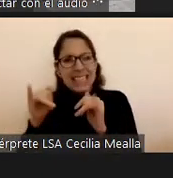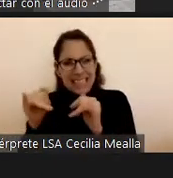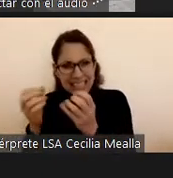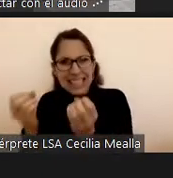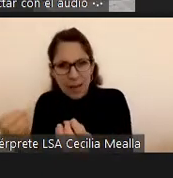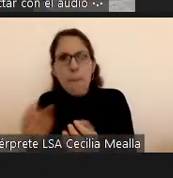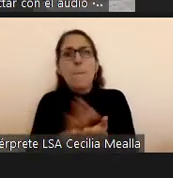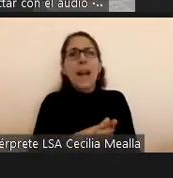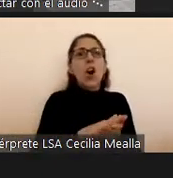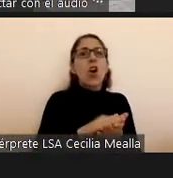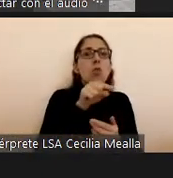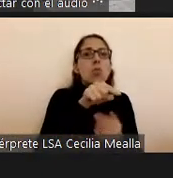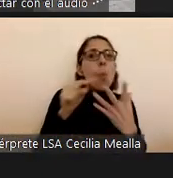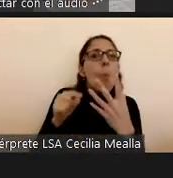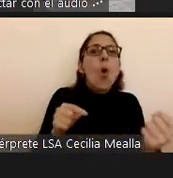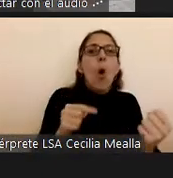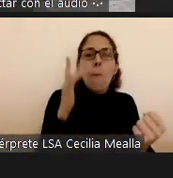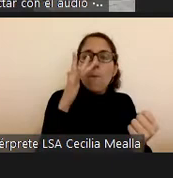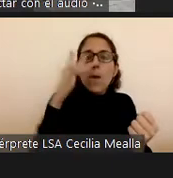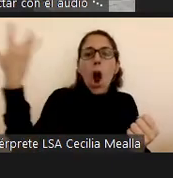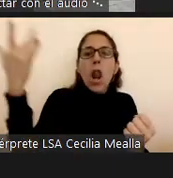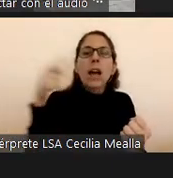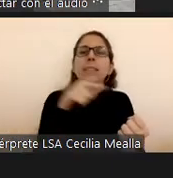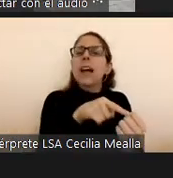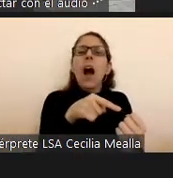se tenían de color violeta?